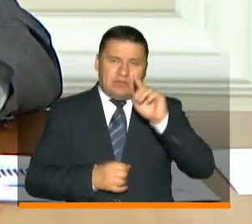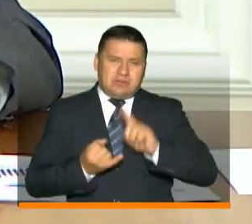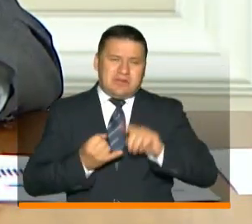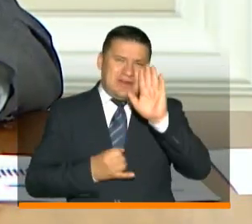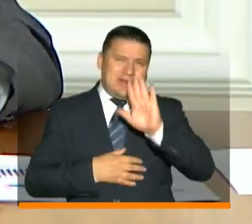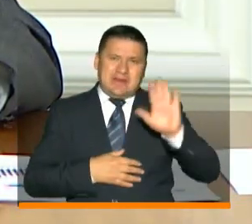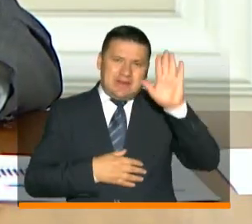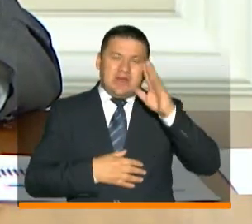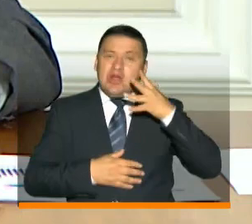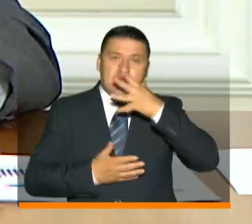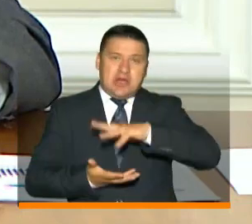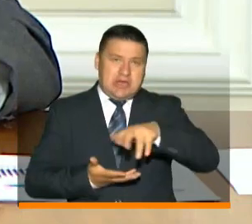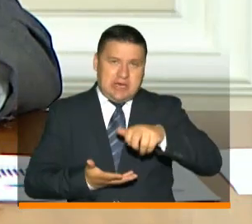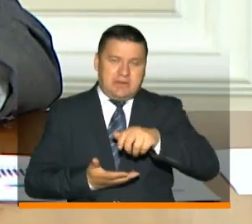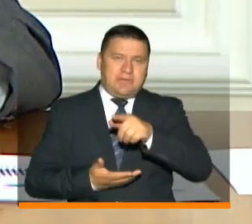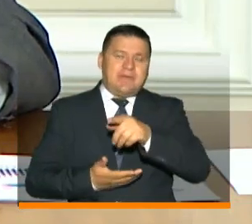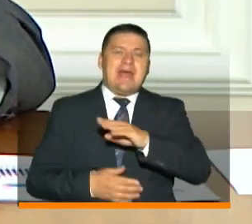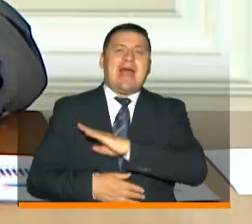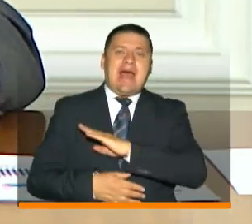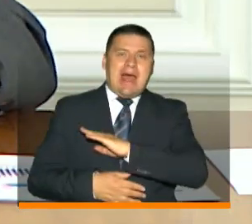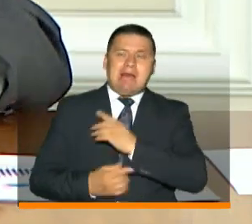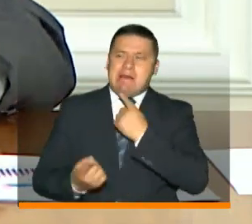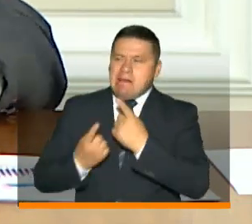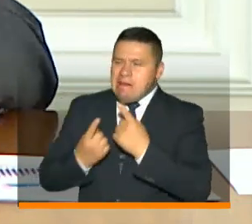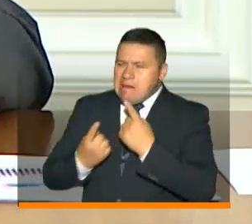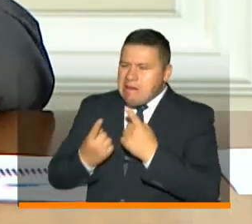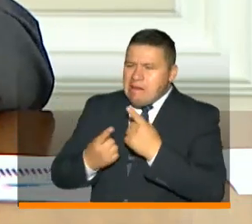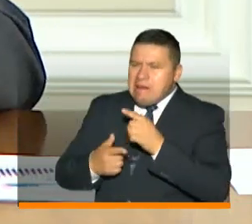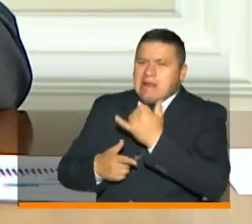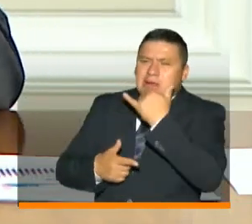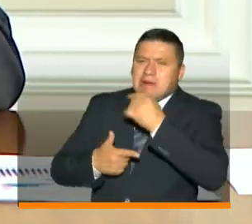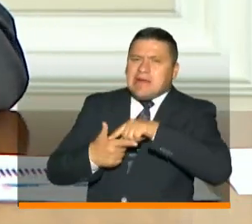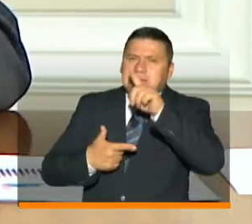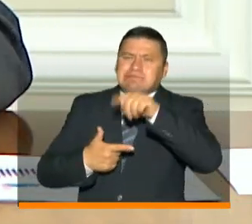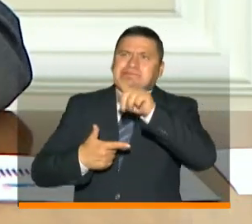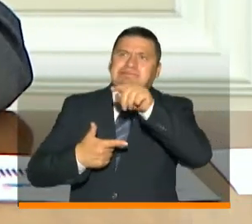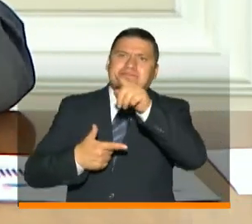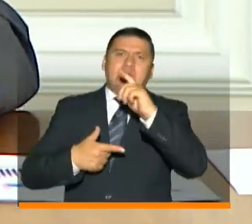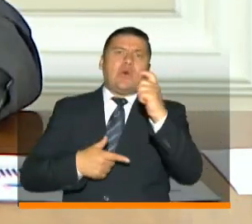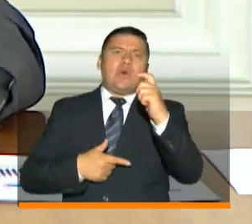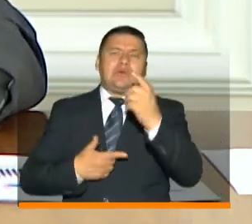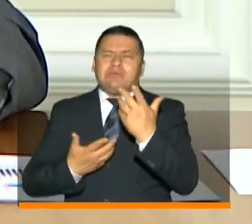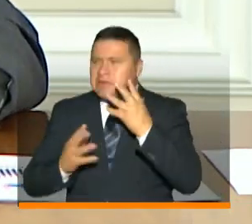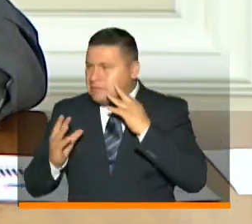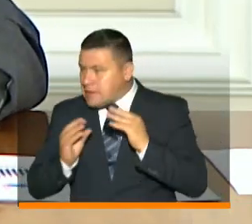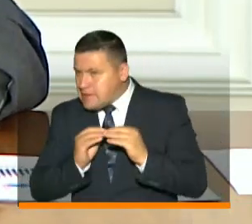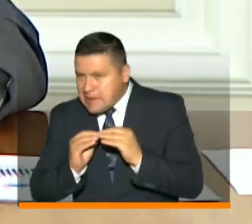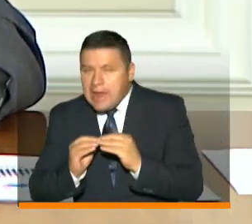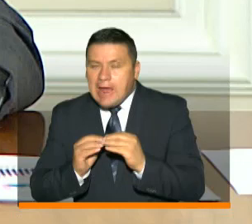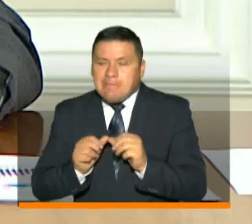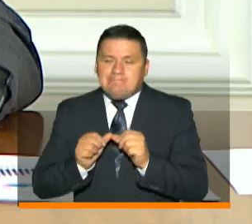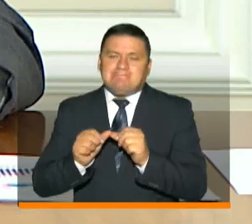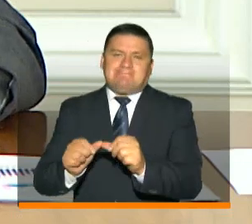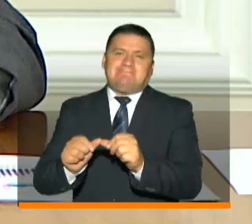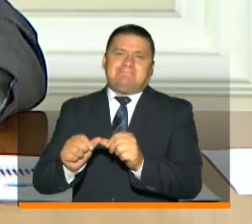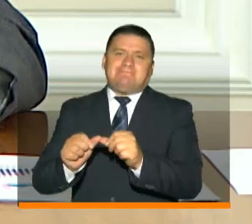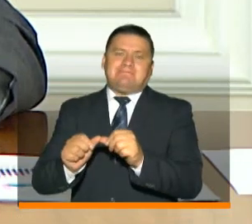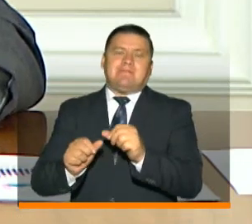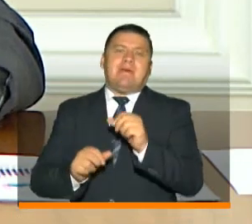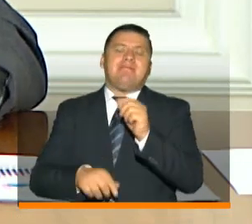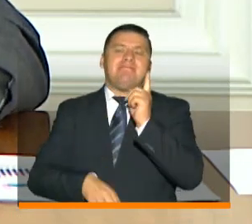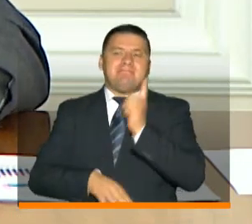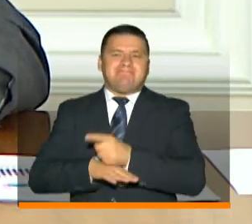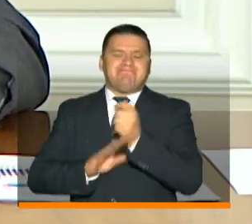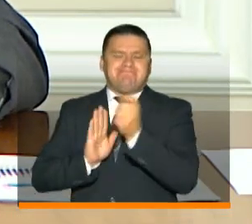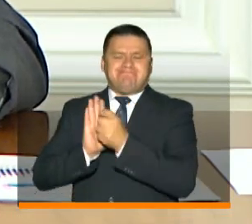del Departamento Norte de Santander, el señor alcalde. Revisamos la situación y se concordó en mantener 4 medidas